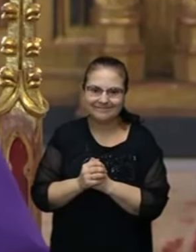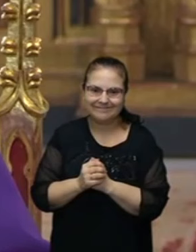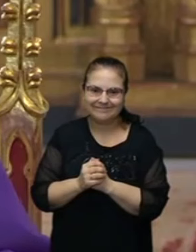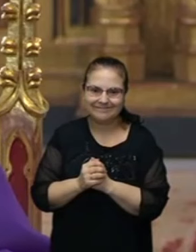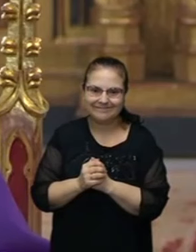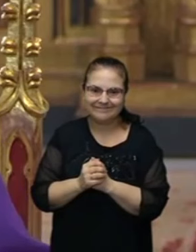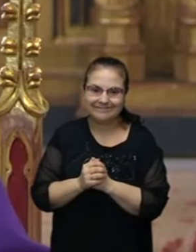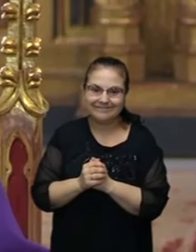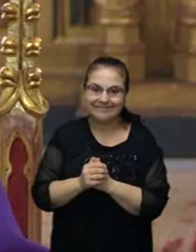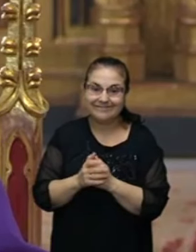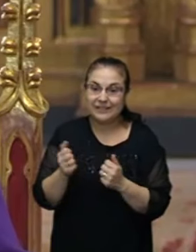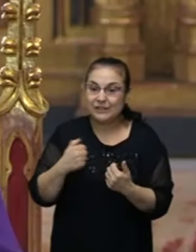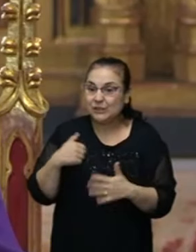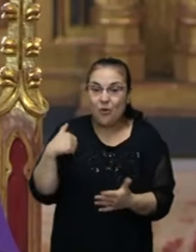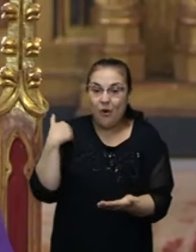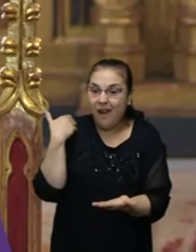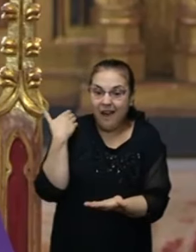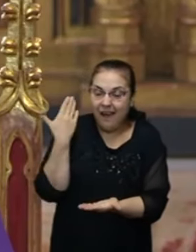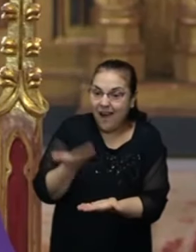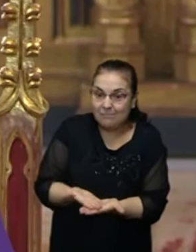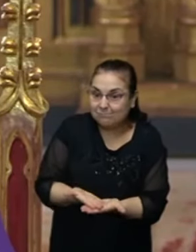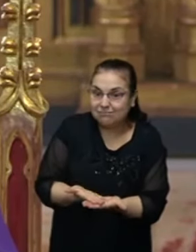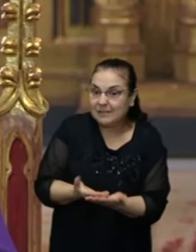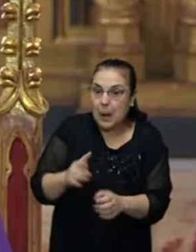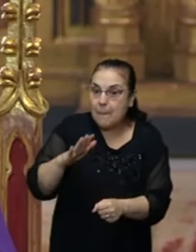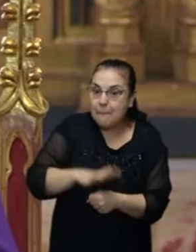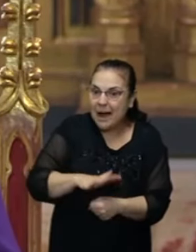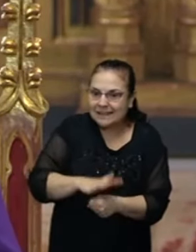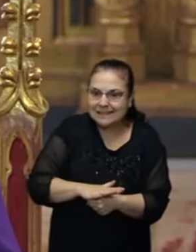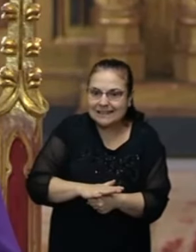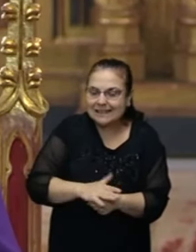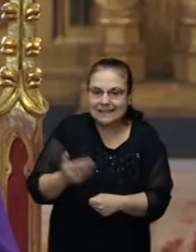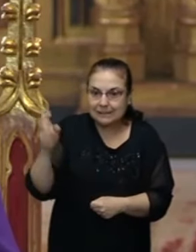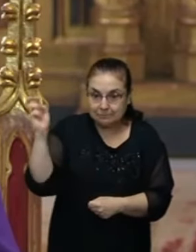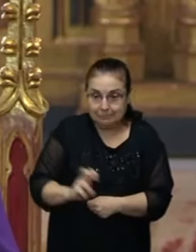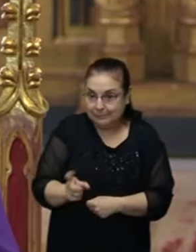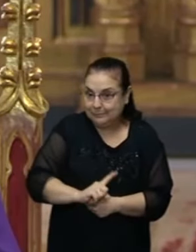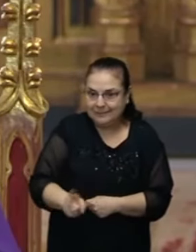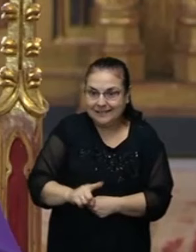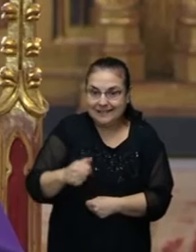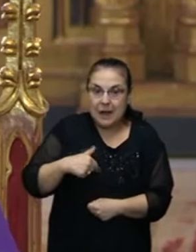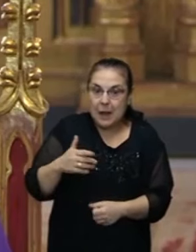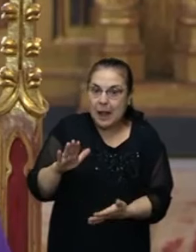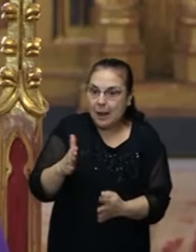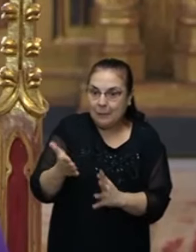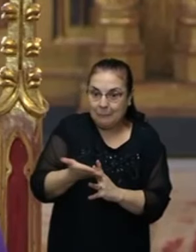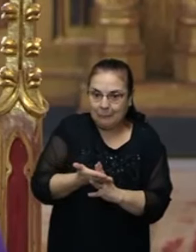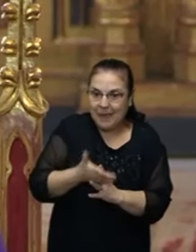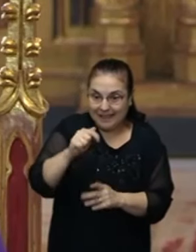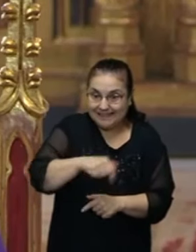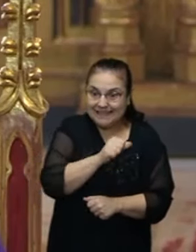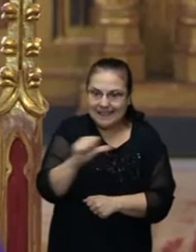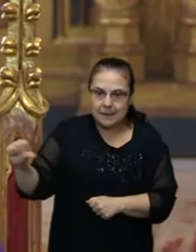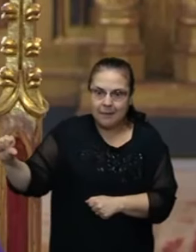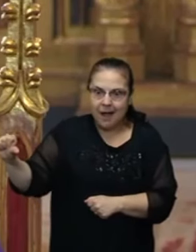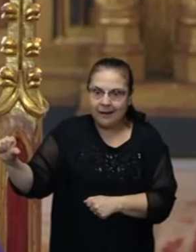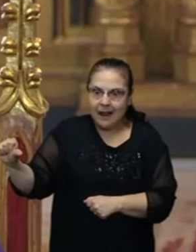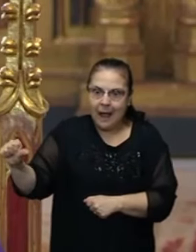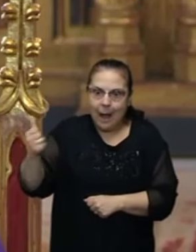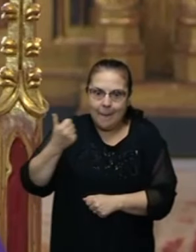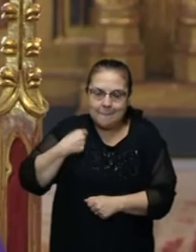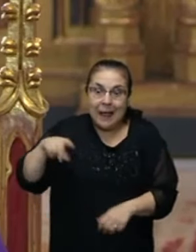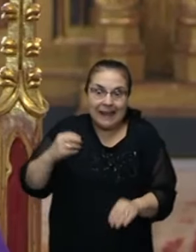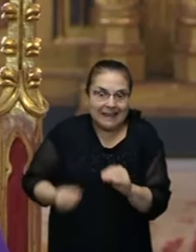Como yo no vuelvo hasta el martes que viene, y en medio de esta semana tenemos el gran acontecimiento